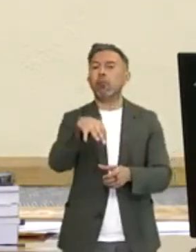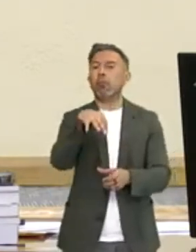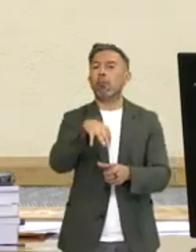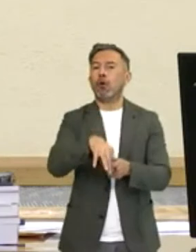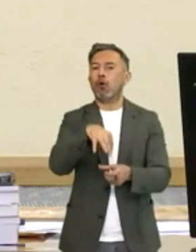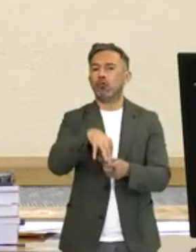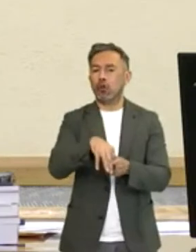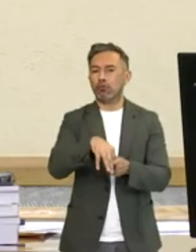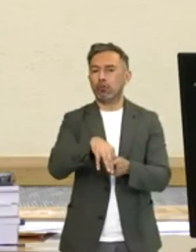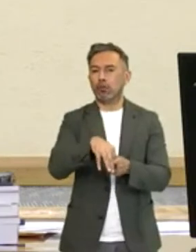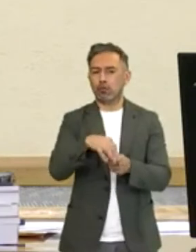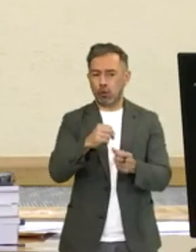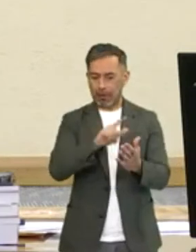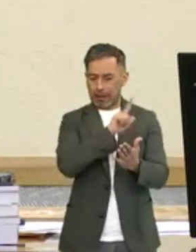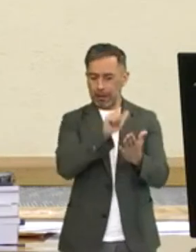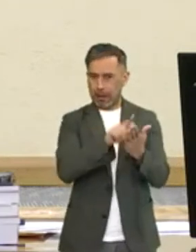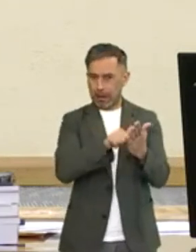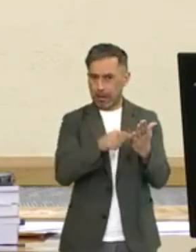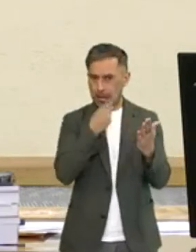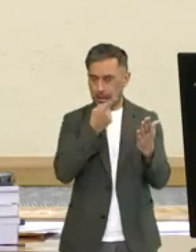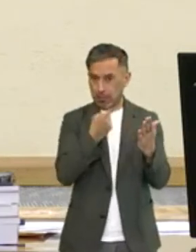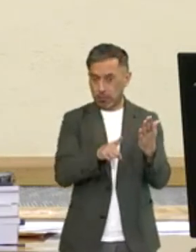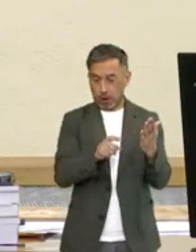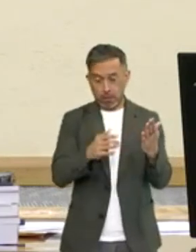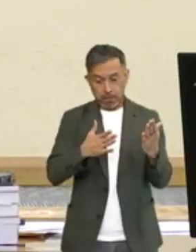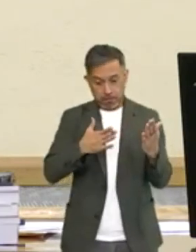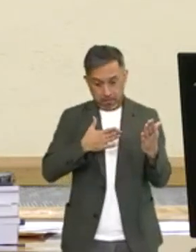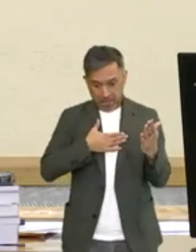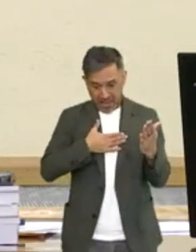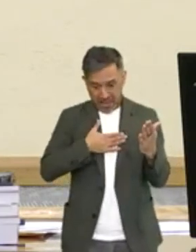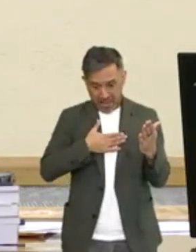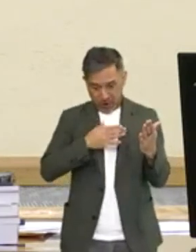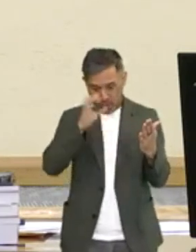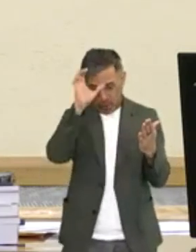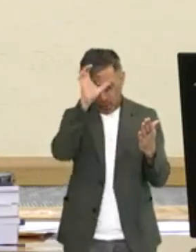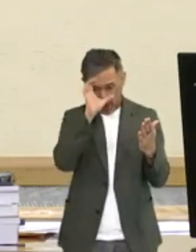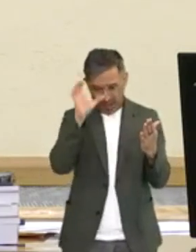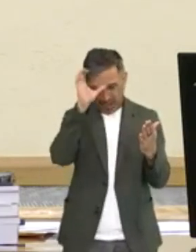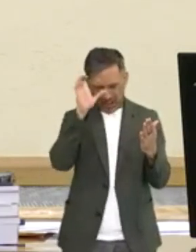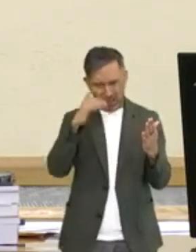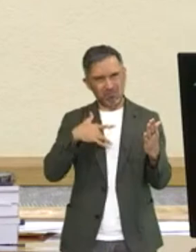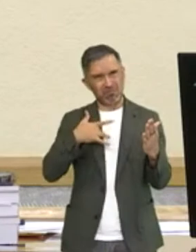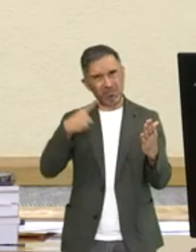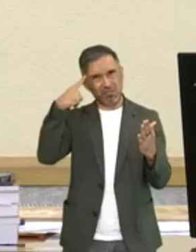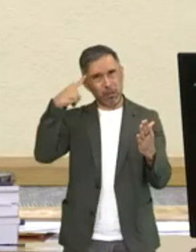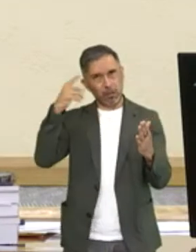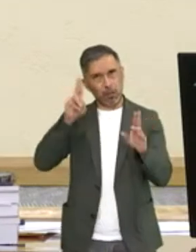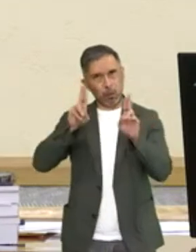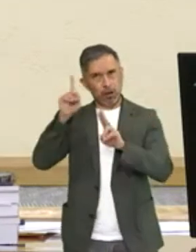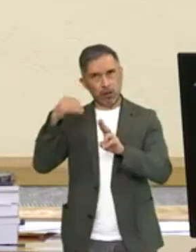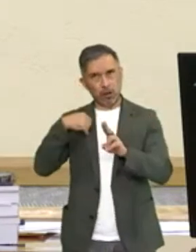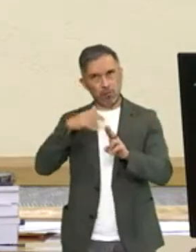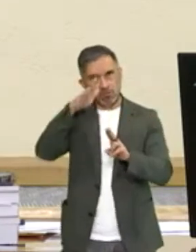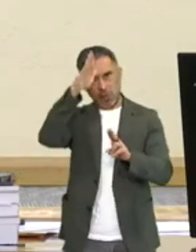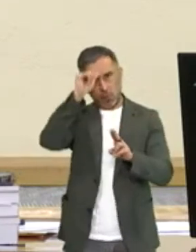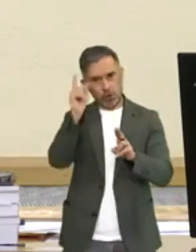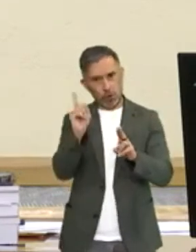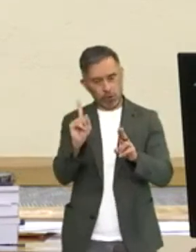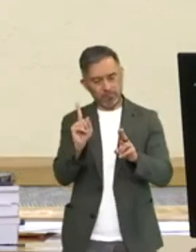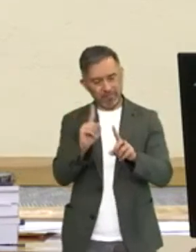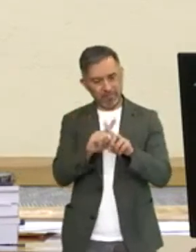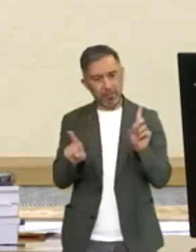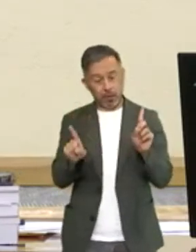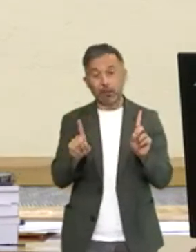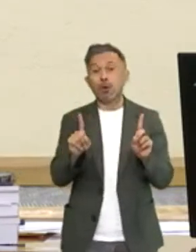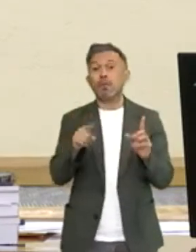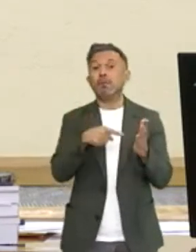ejerzo solamente porque la ley lo dice, pero es un voto que va en contra de mi conciencia y mis convicciones democráticas. Y además, es un voto que